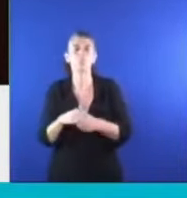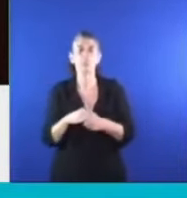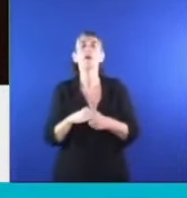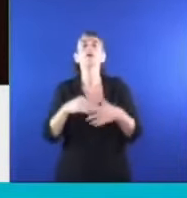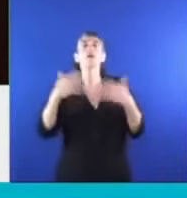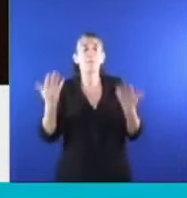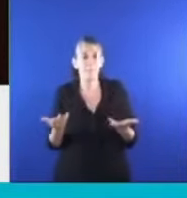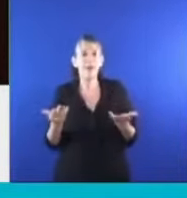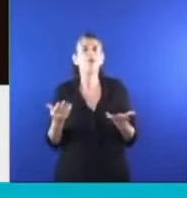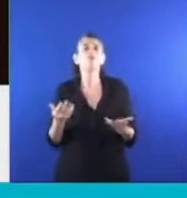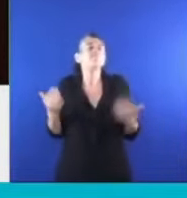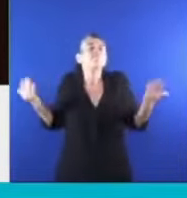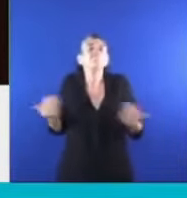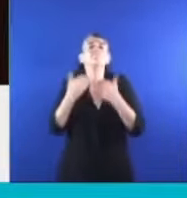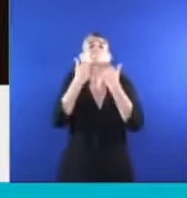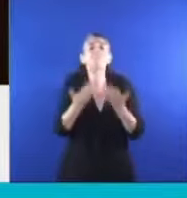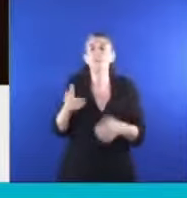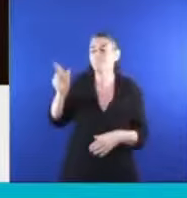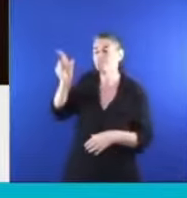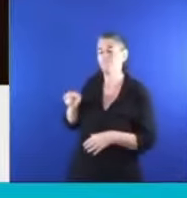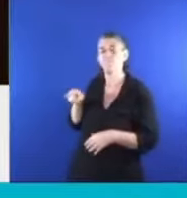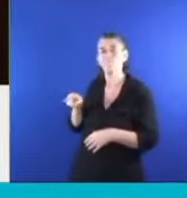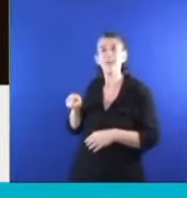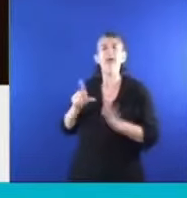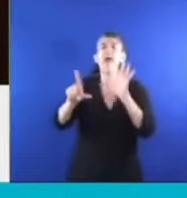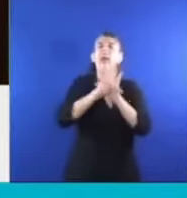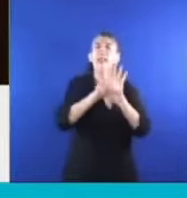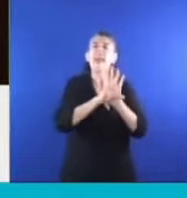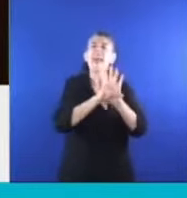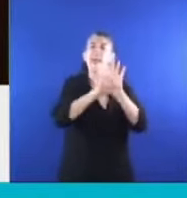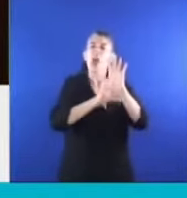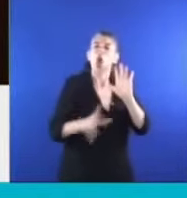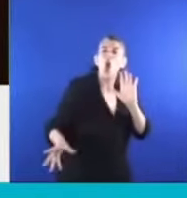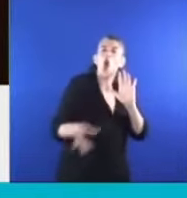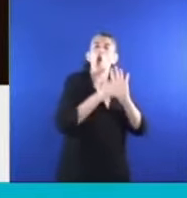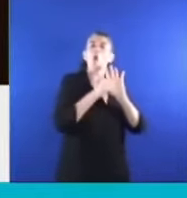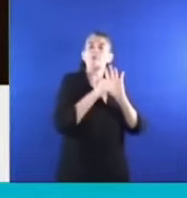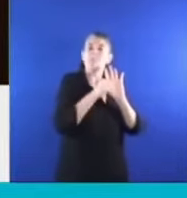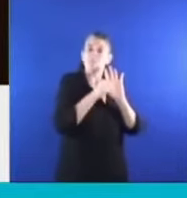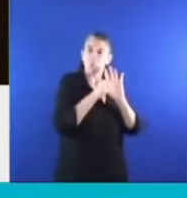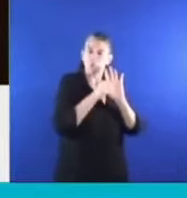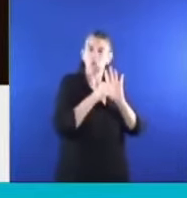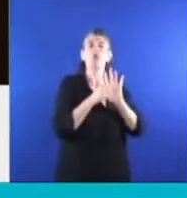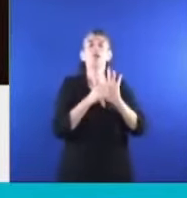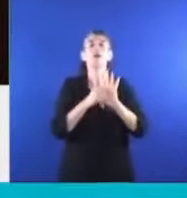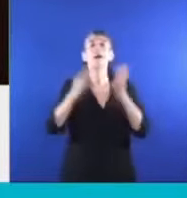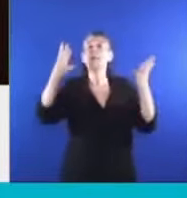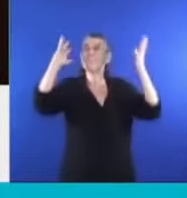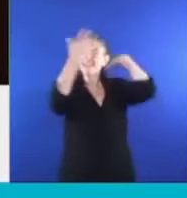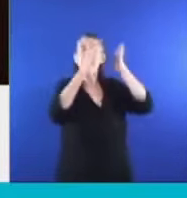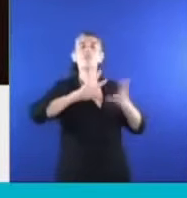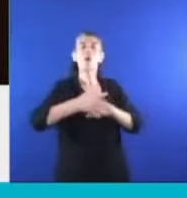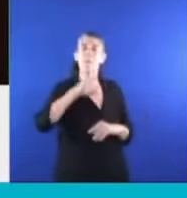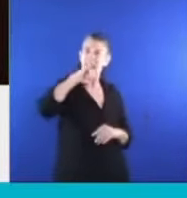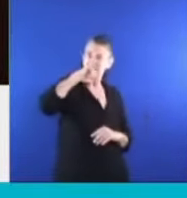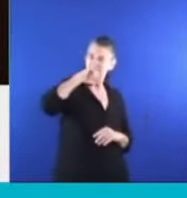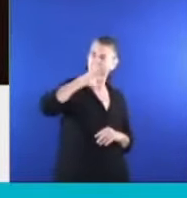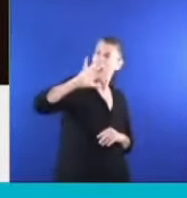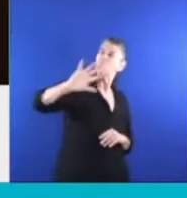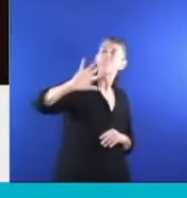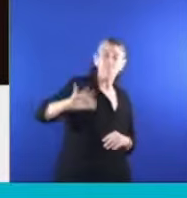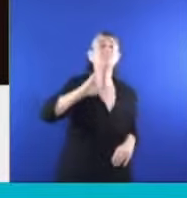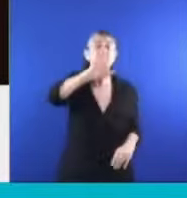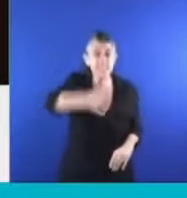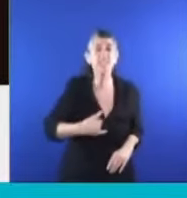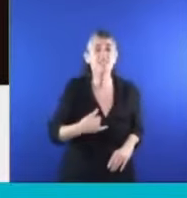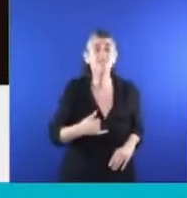obstinación, incapacidad e impericia, la llamada ley ómnibus fue rechazada, Milei decidió públicamente vengarse. Sí, como lo